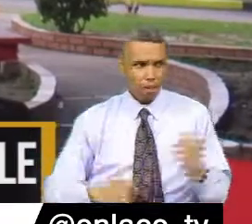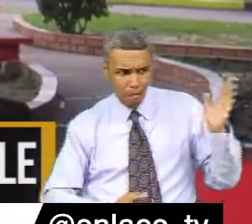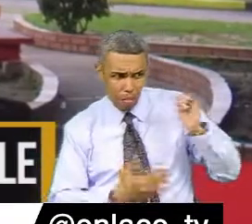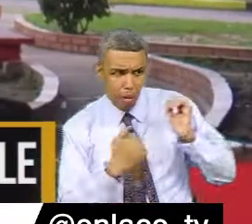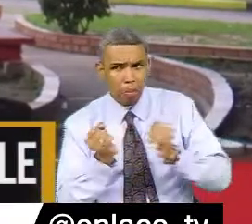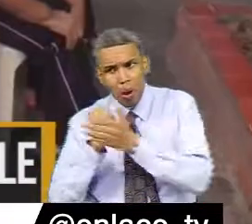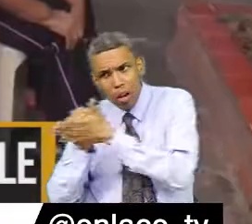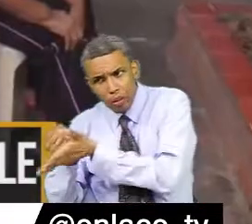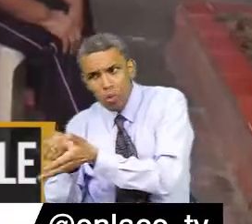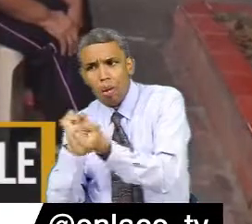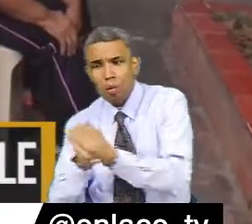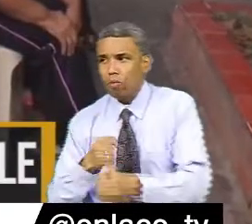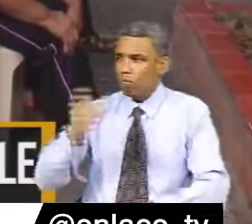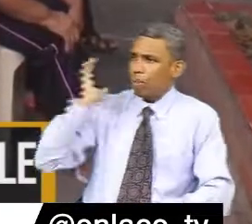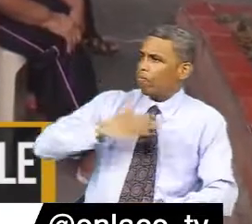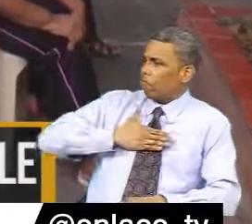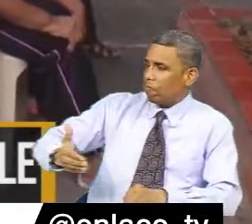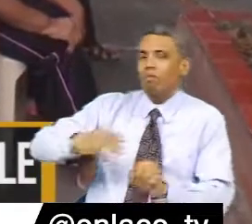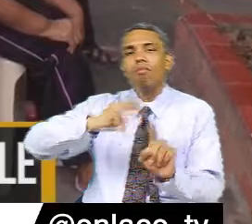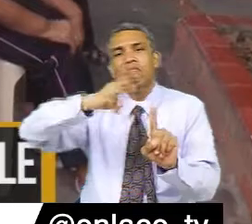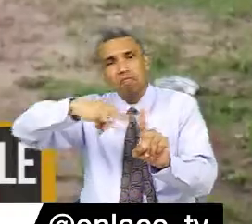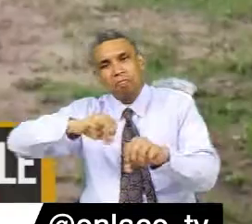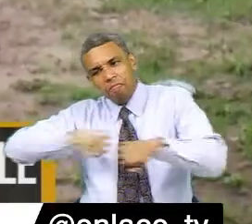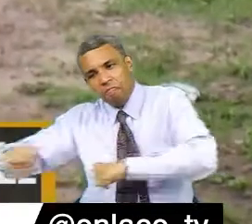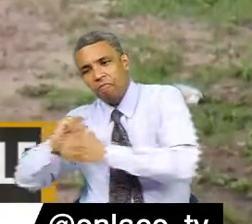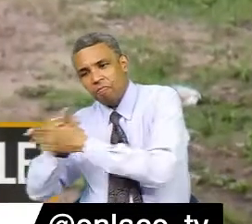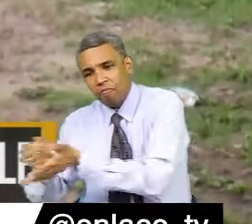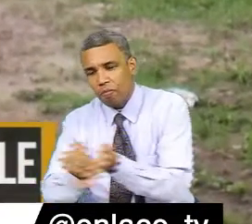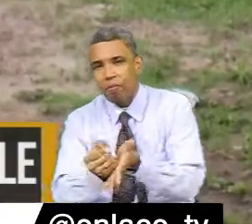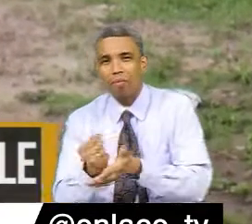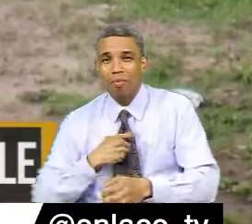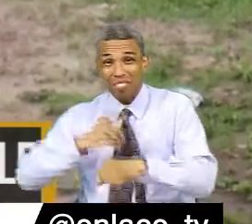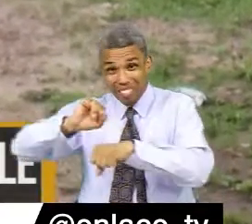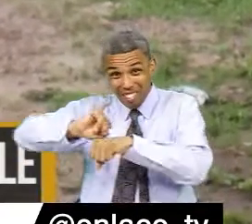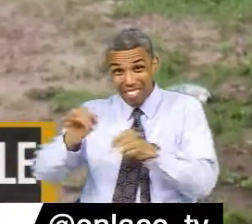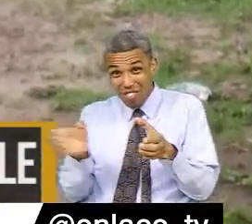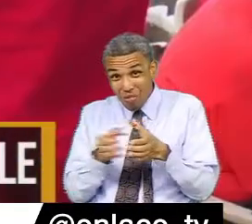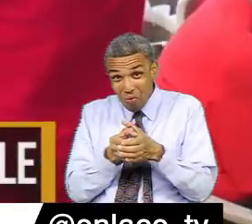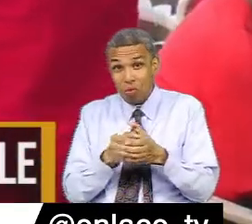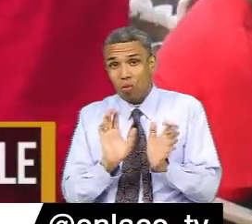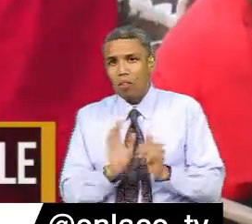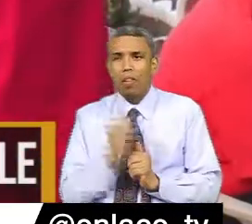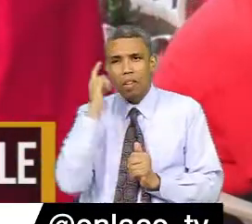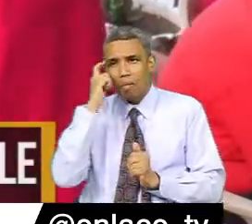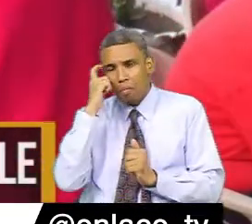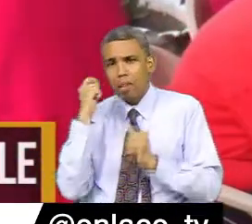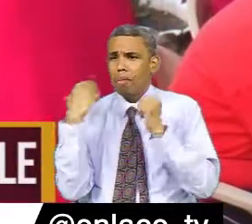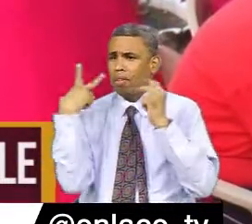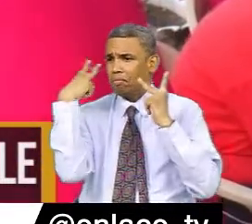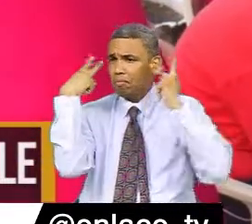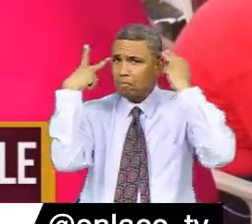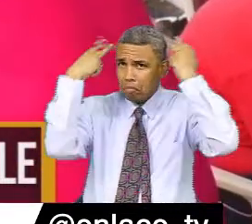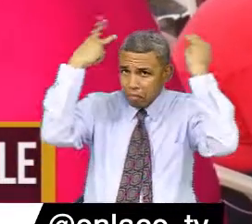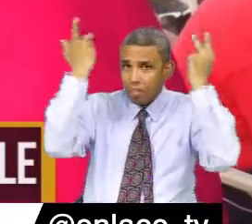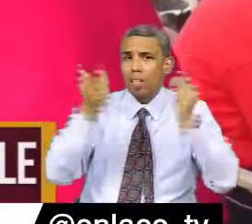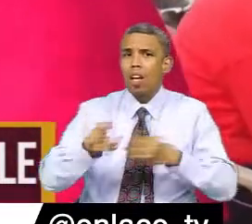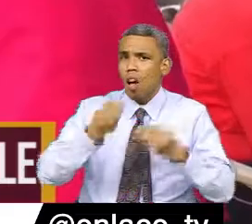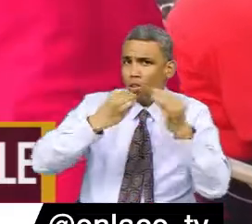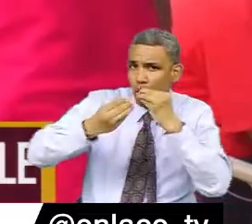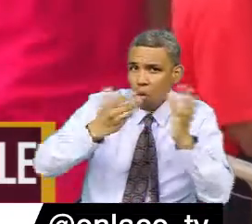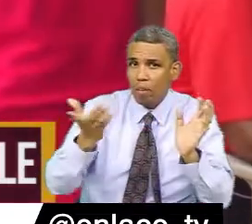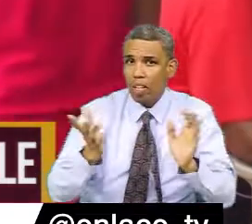3 meses en ella. Los integrantes de la Iglesia Cristiana Cuadrangular aprovecharon el espacio para brindarles, además de artículos personales y alimento, una